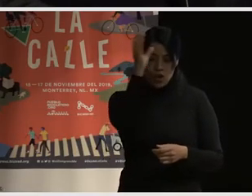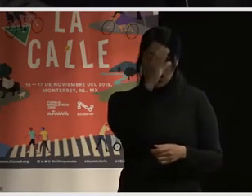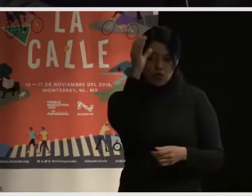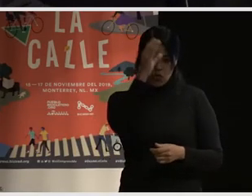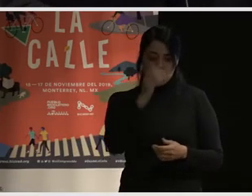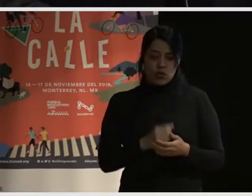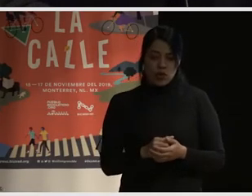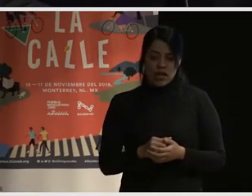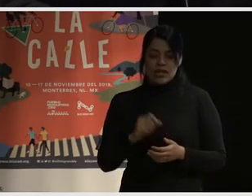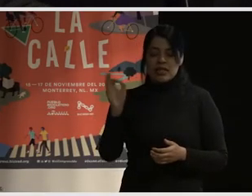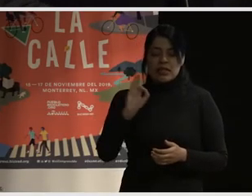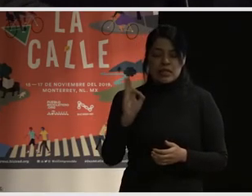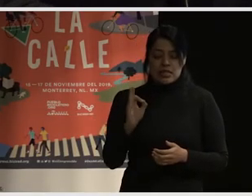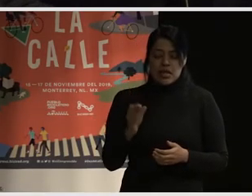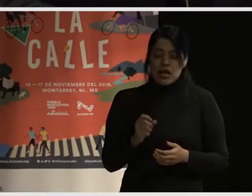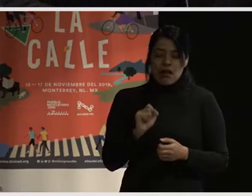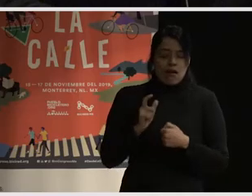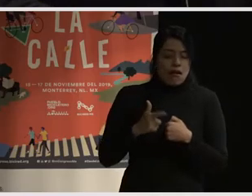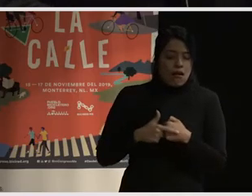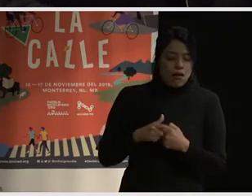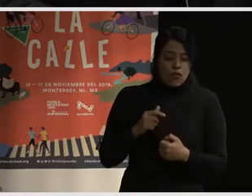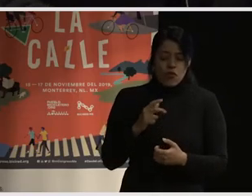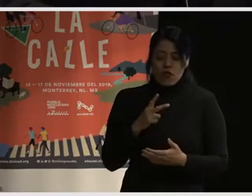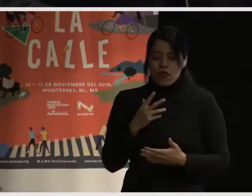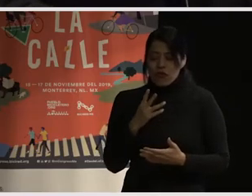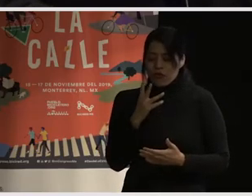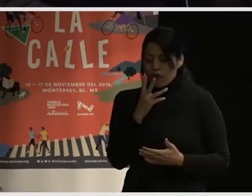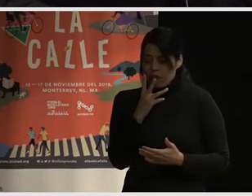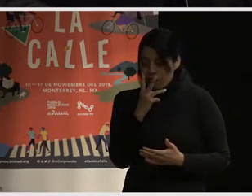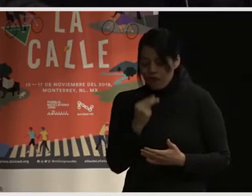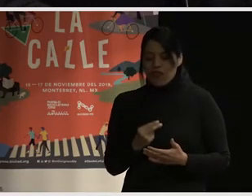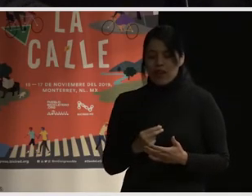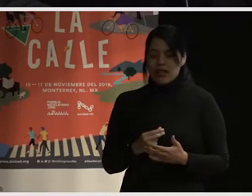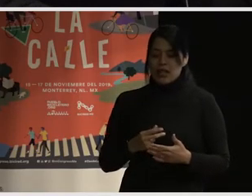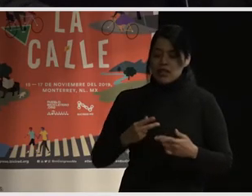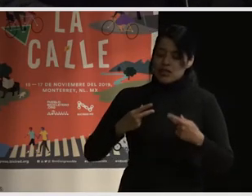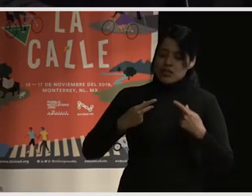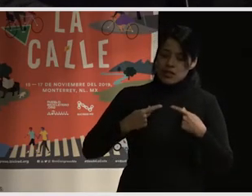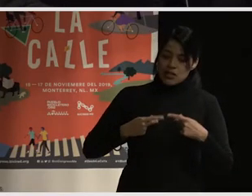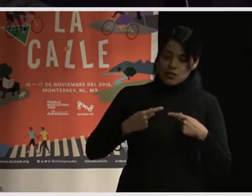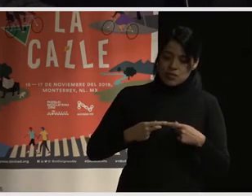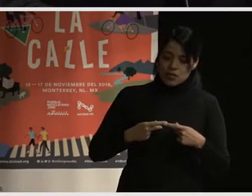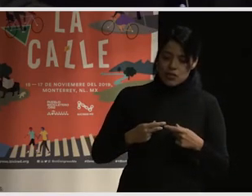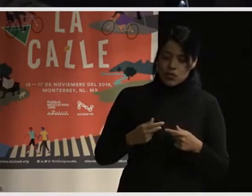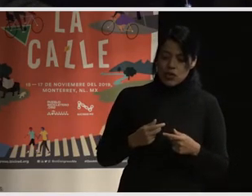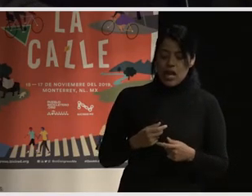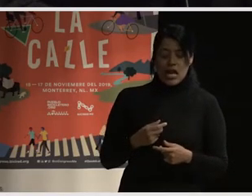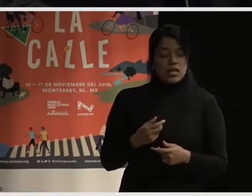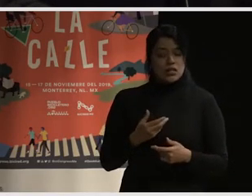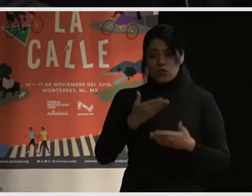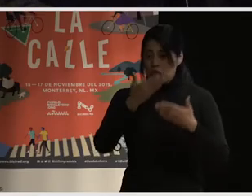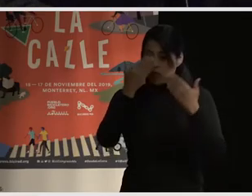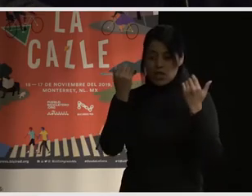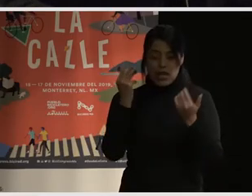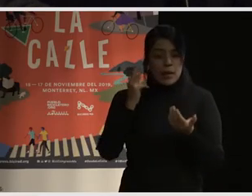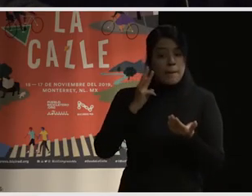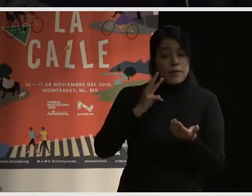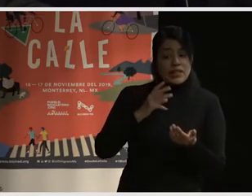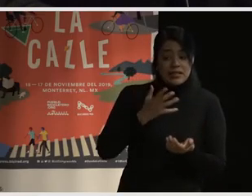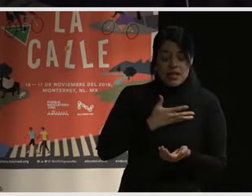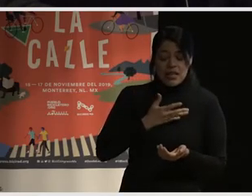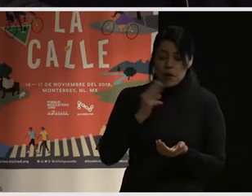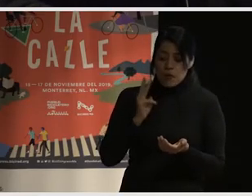algo está fallando dentro tenemos que potencializar más que es la gente no sólo le tenga miedo a la multa no sólo le tenga